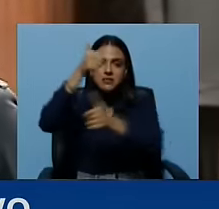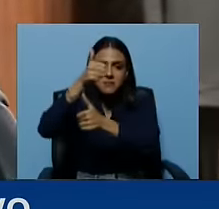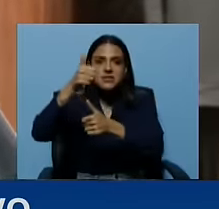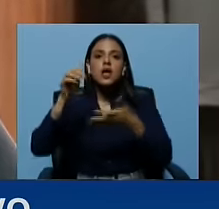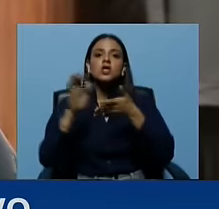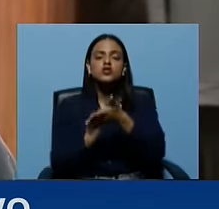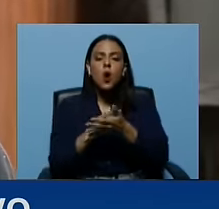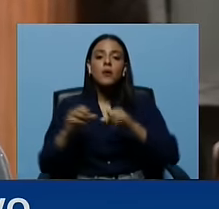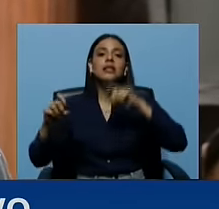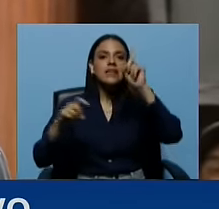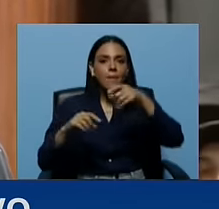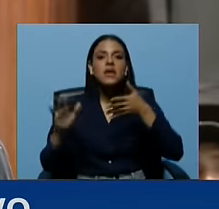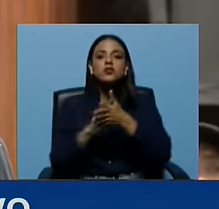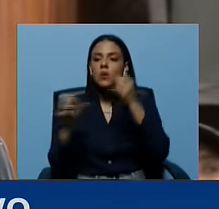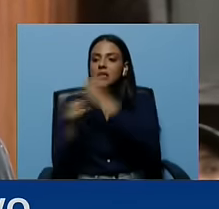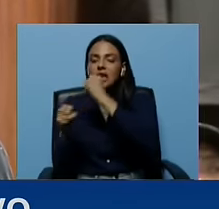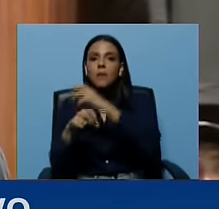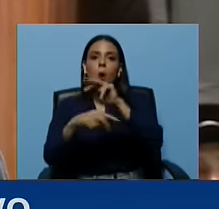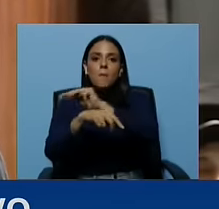Obras Públicas y Servicios,